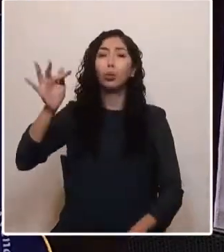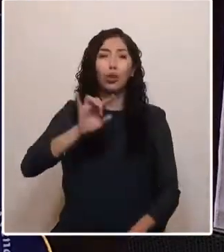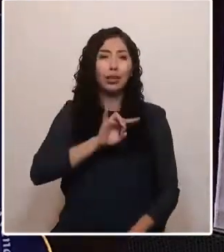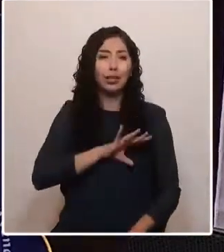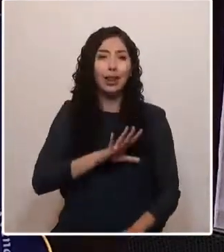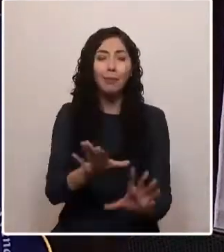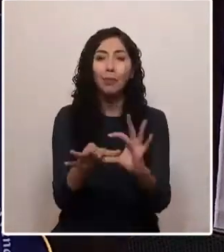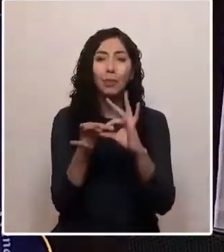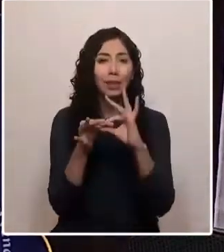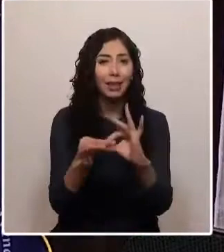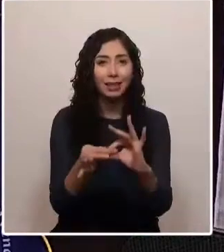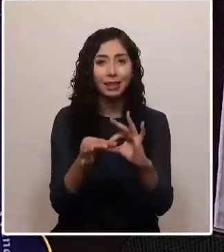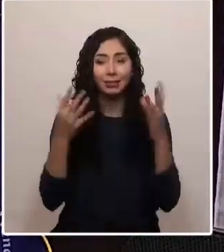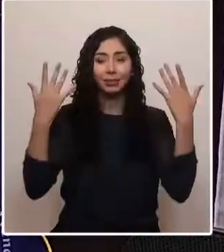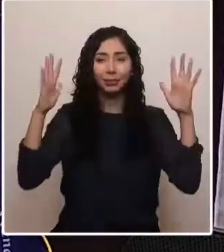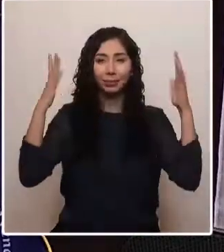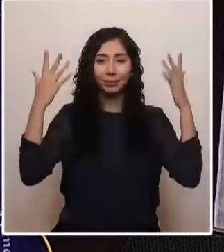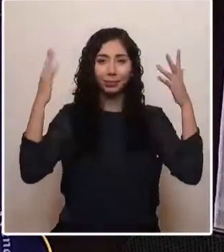gracias.